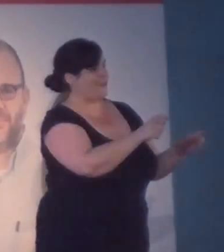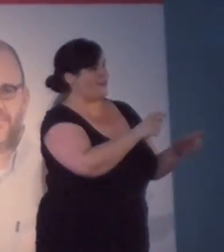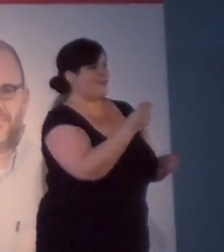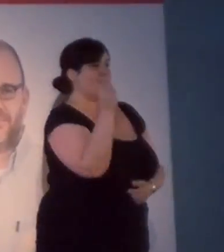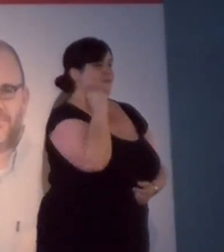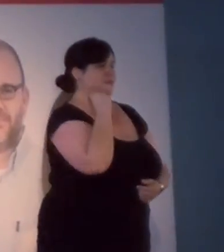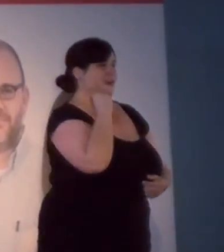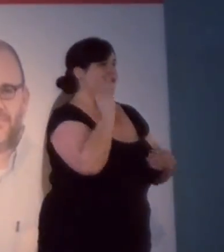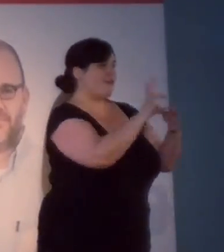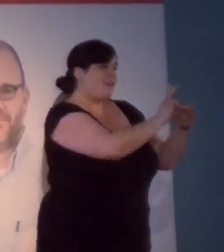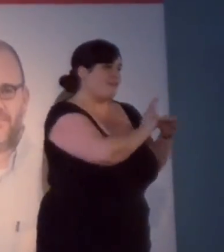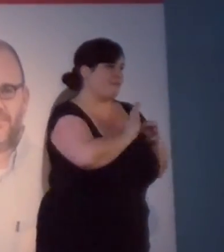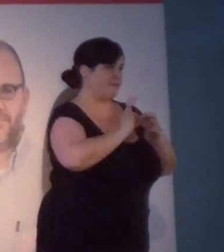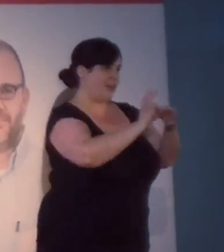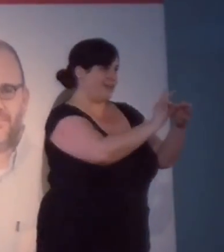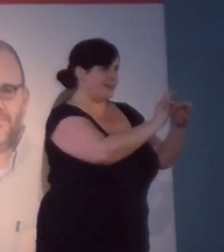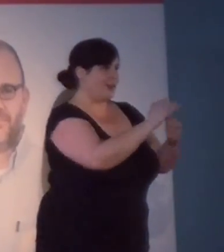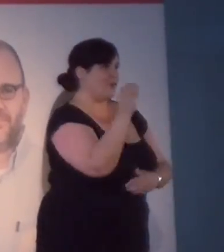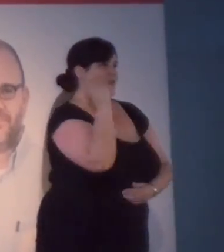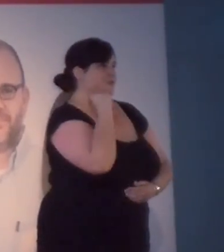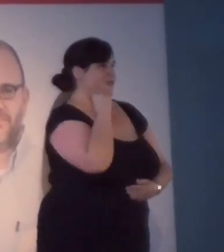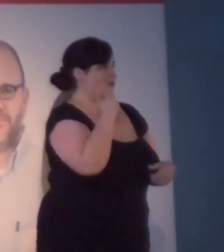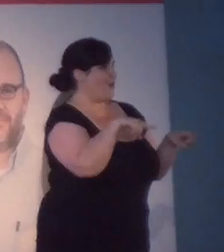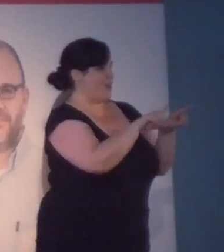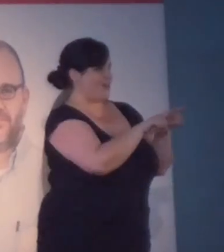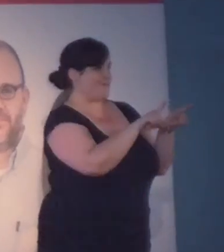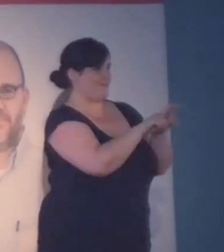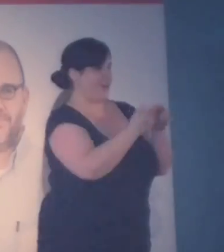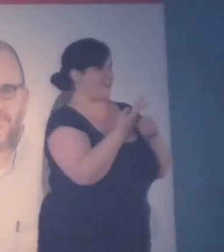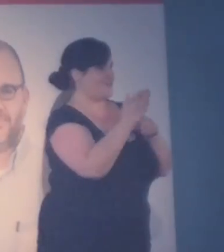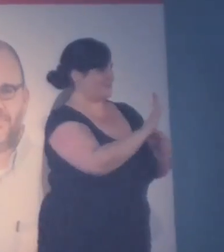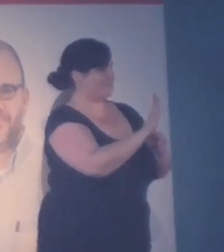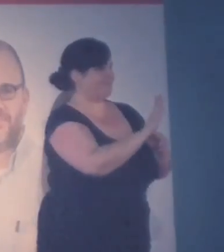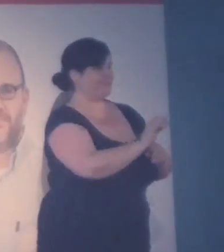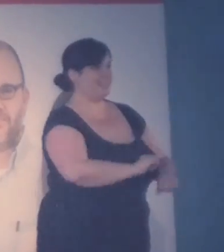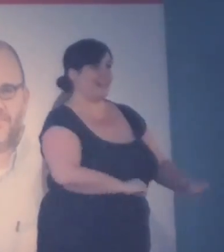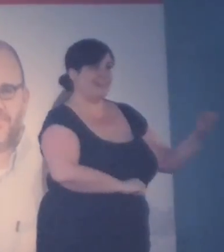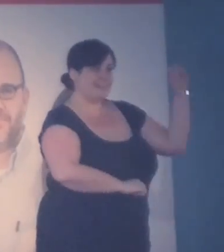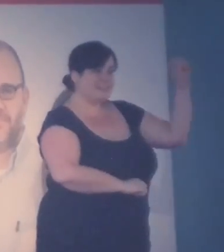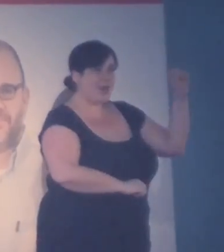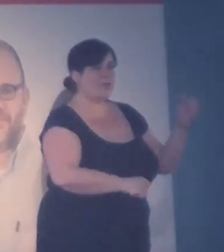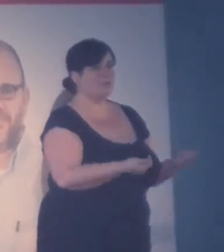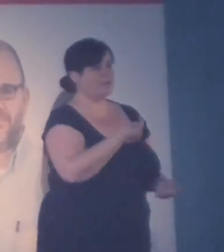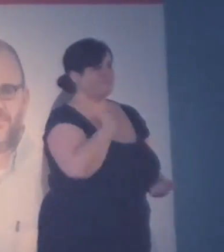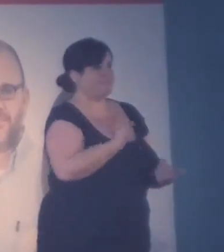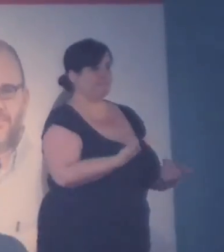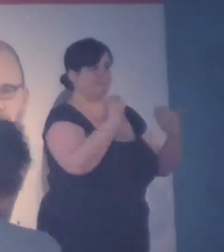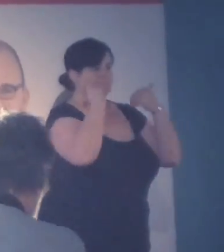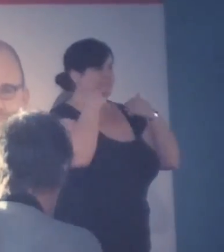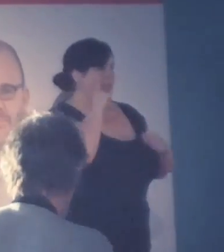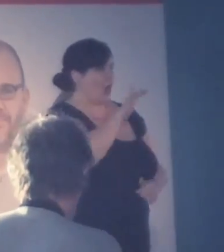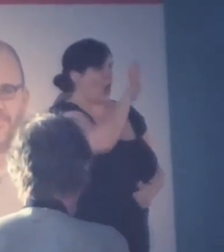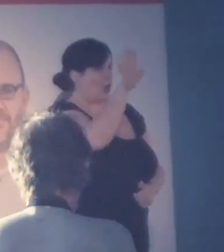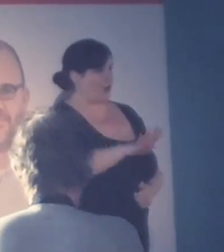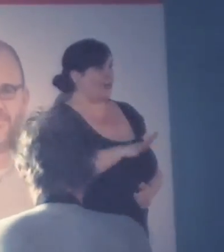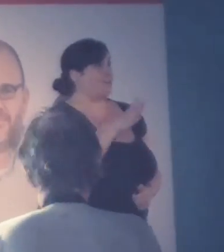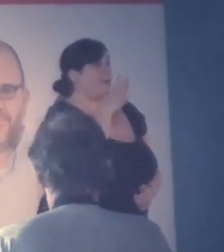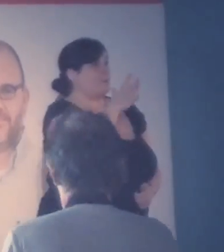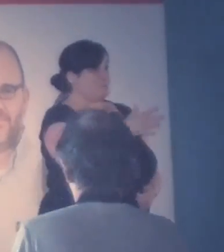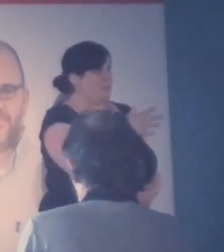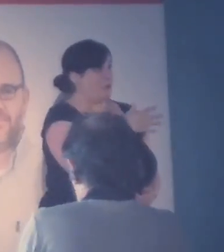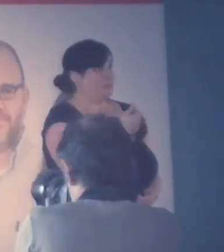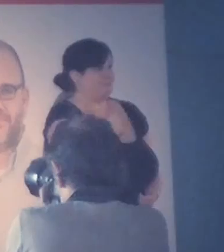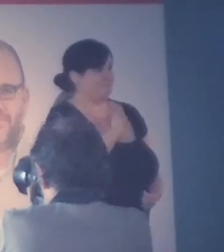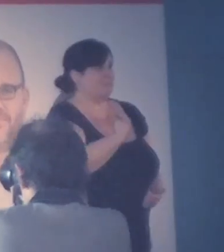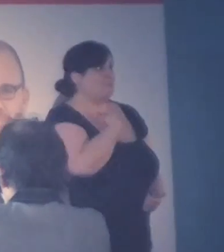paterno, vende o ferrol, irmão. Teño unha grande responsabilidade, horrible, e é que falar entre Méndez Ferrín e